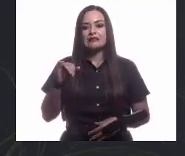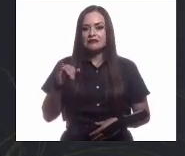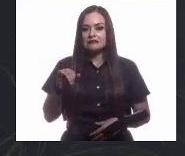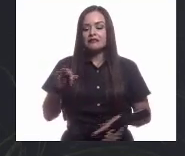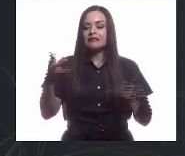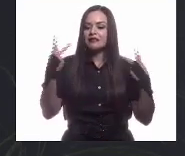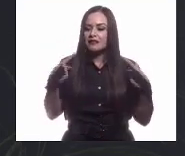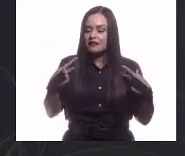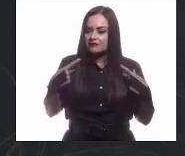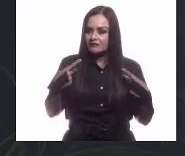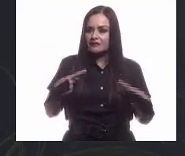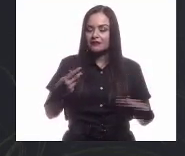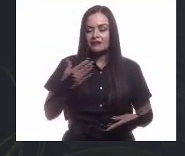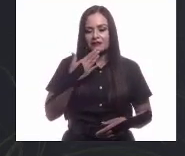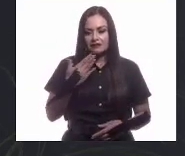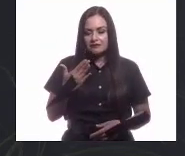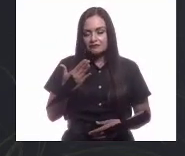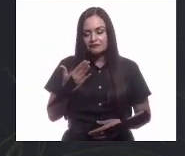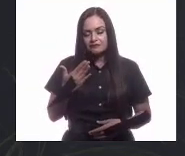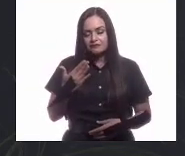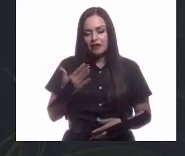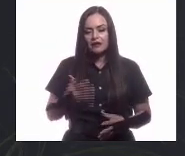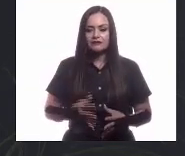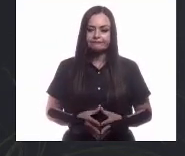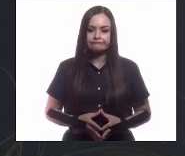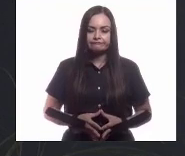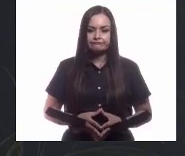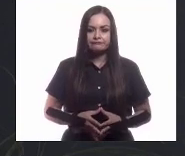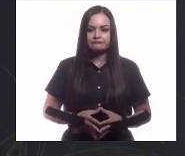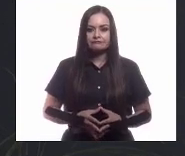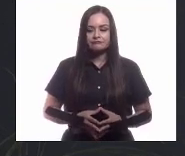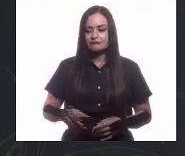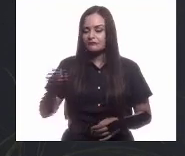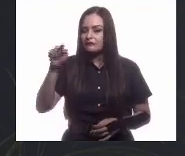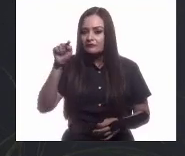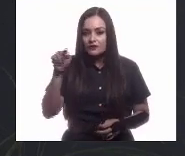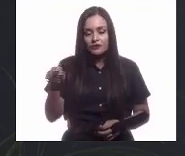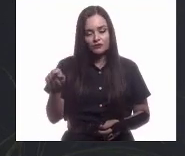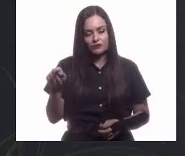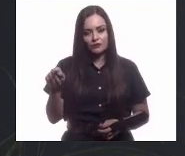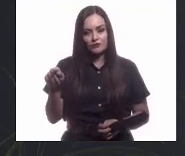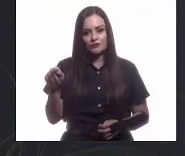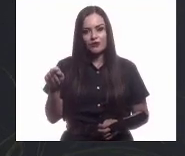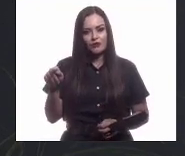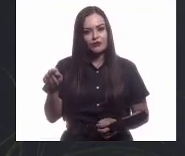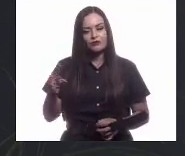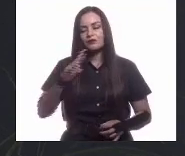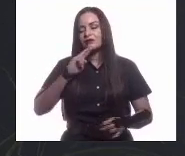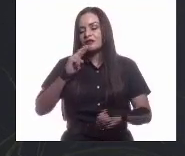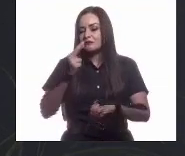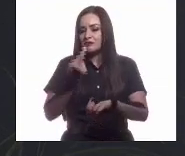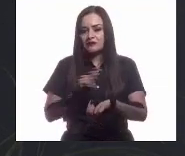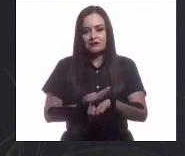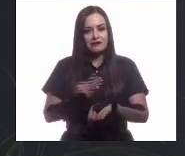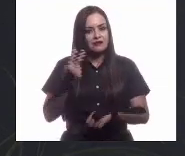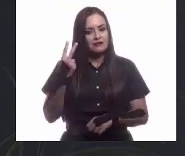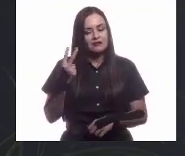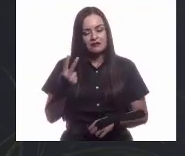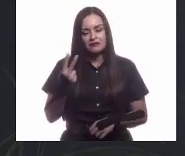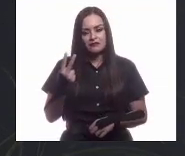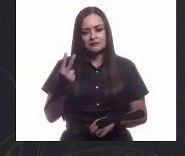personas que enfrentan situaciones de vulnerabilidad. Tienes tú una doble responsabilidad y ninguna está